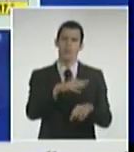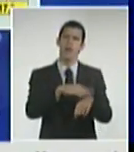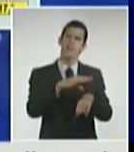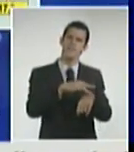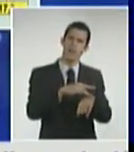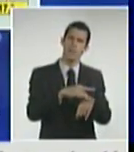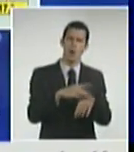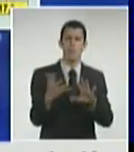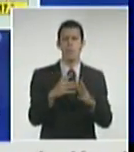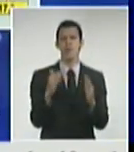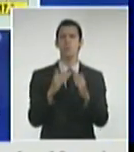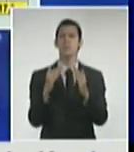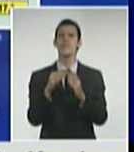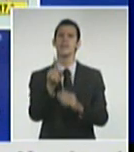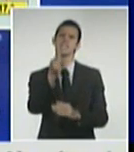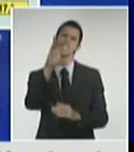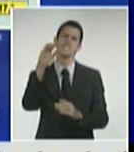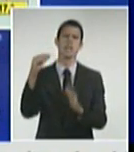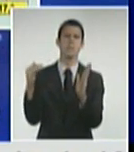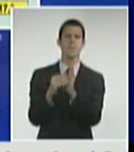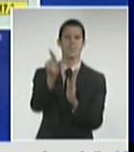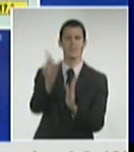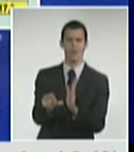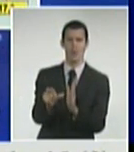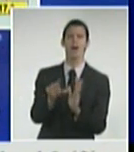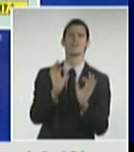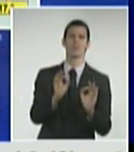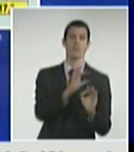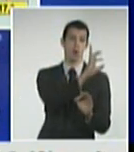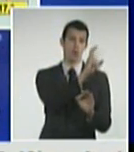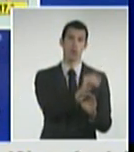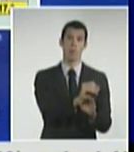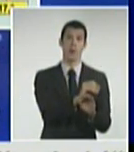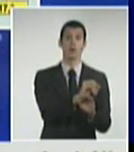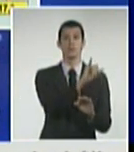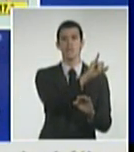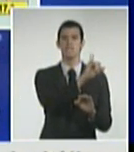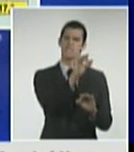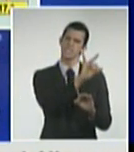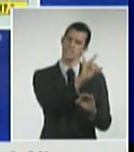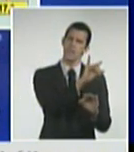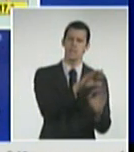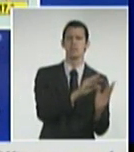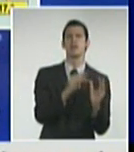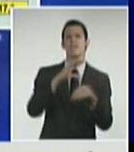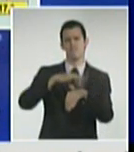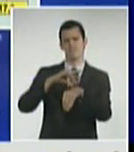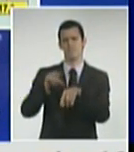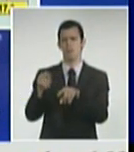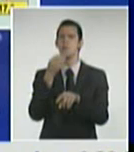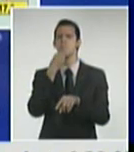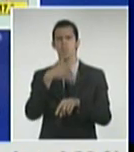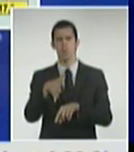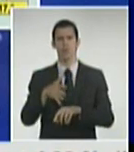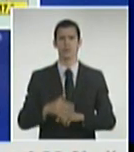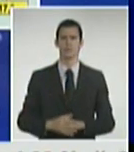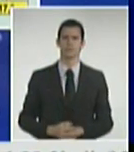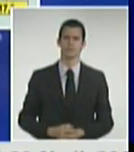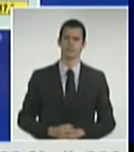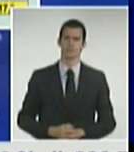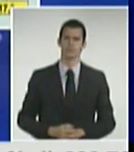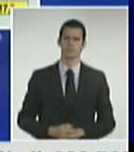COVID en los últimos 15 días, que realmente hace, reitero, que se incremente